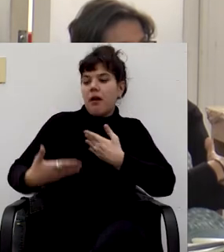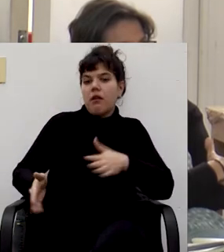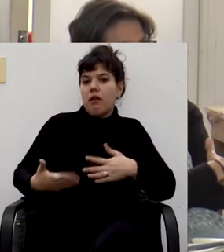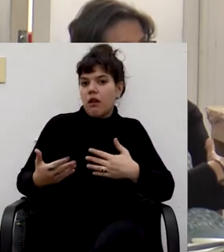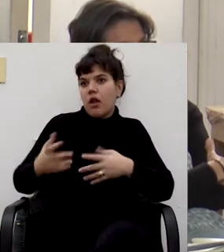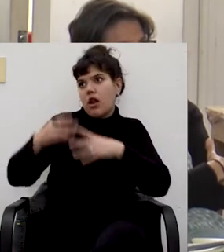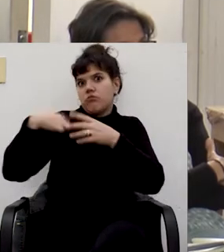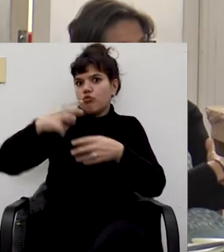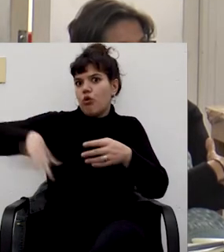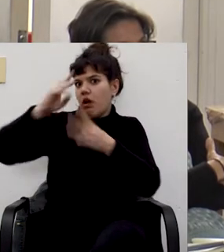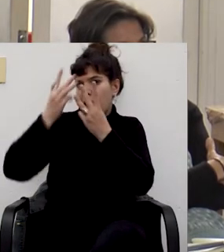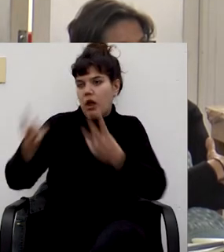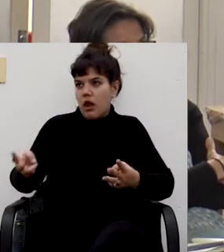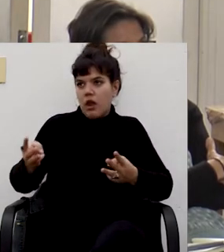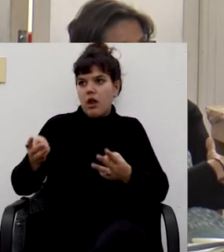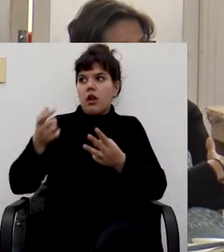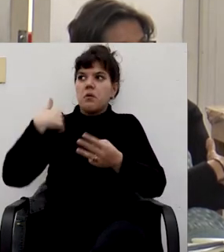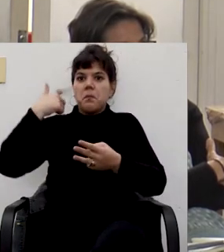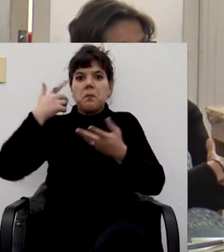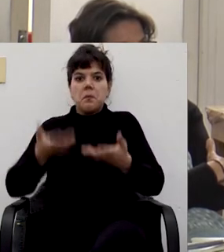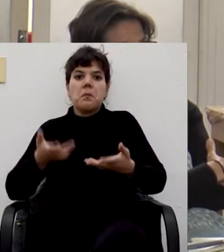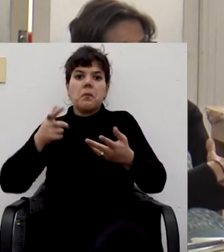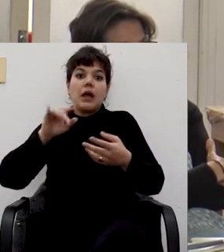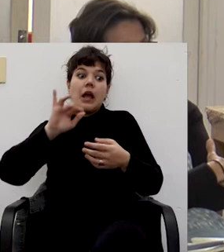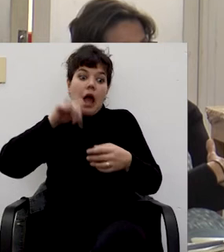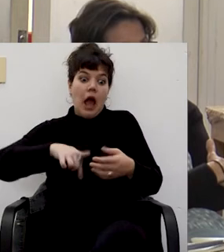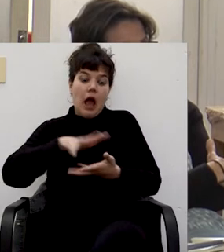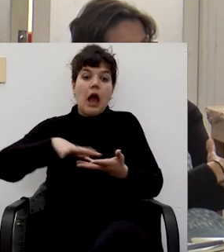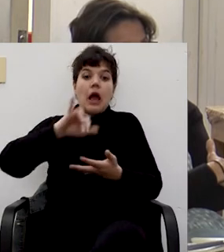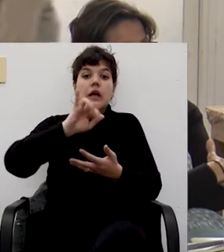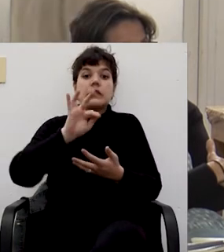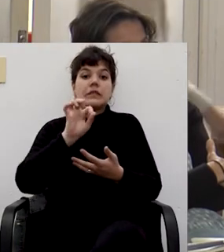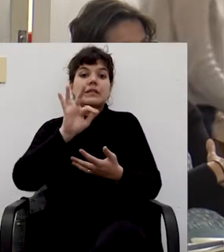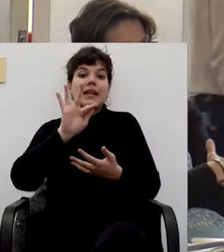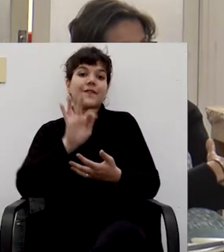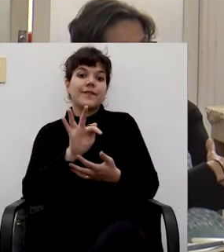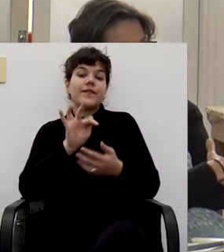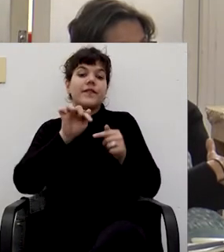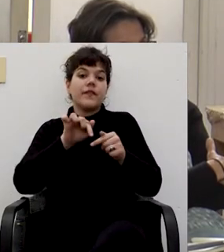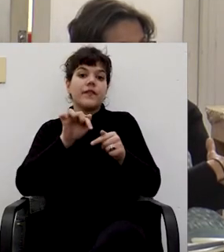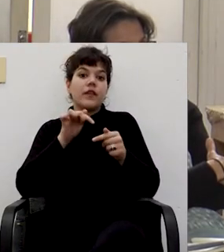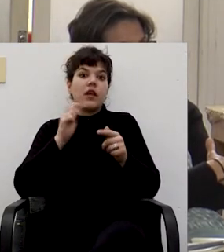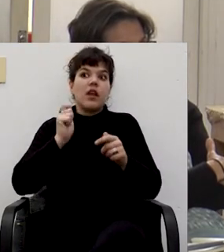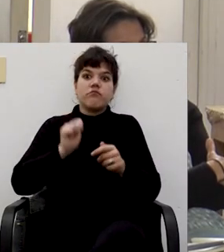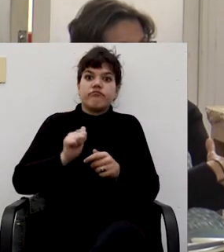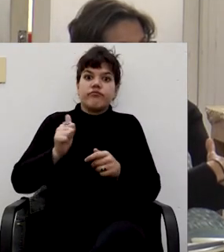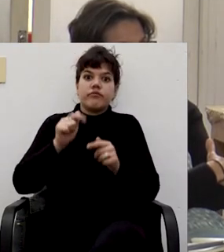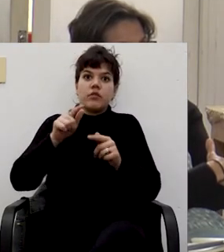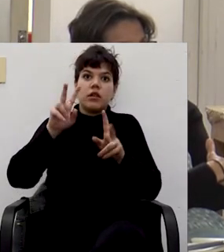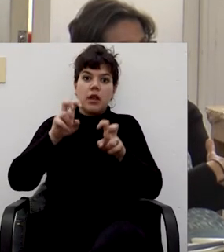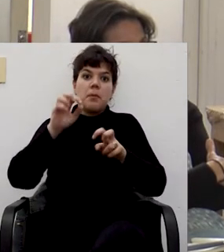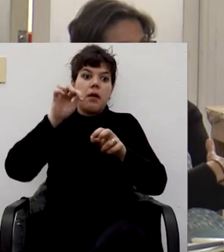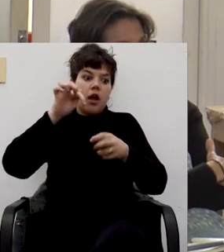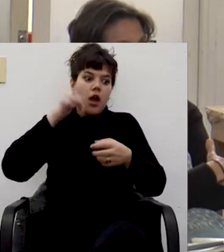nivel social, ¿no? Yo pensaba, bueno, en el ICEF, ¿no? Profesionalmente, quienes salen del ICEF, ¿no? Qué